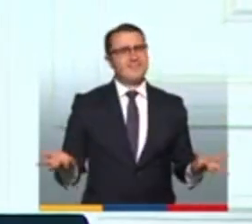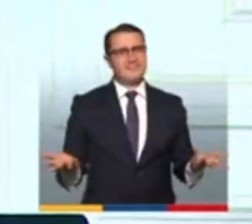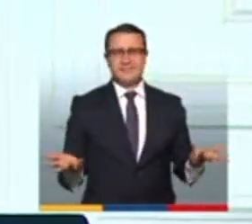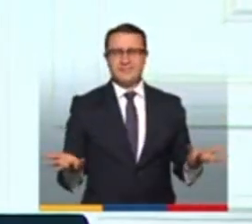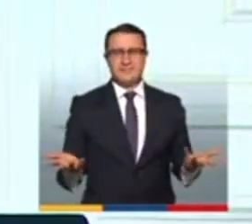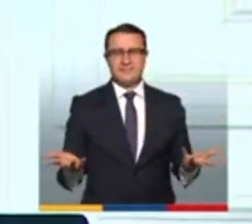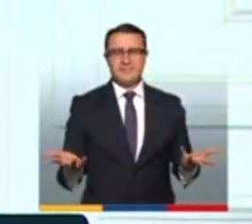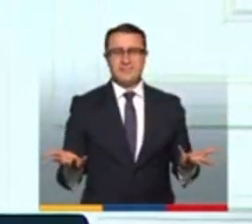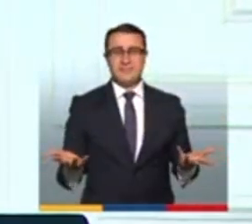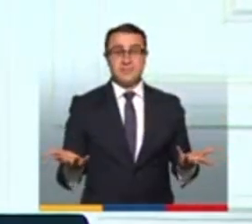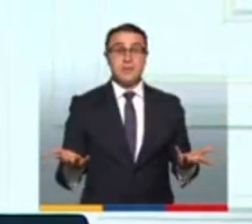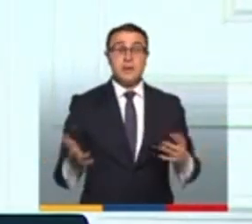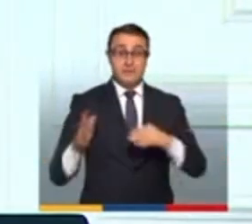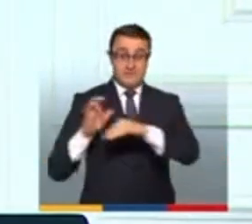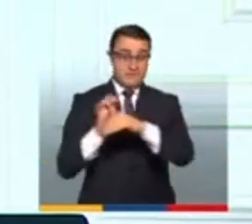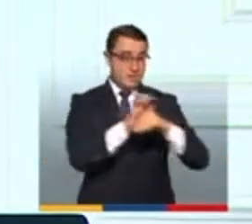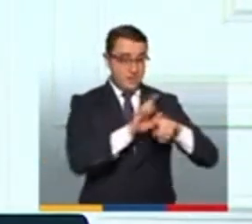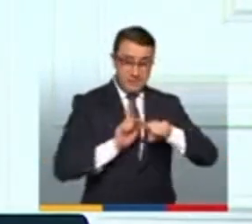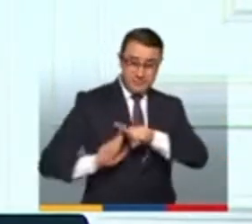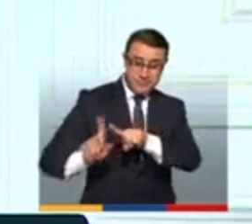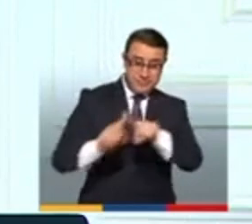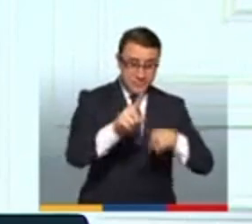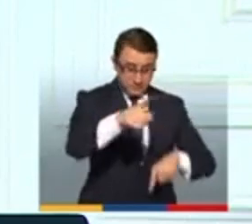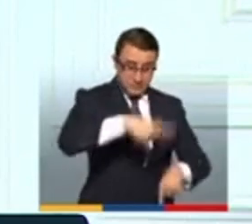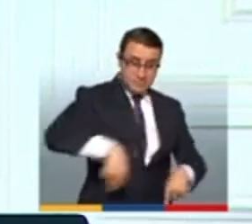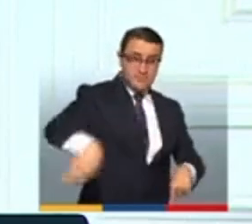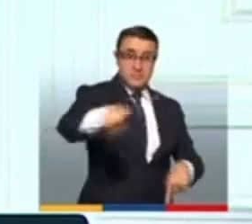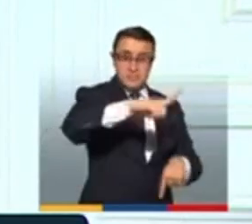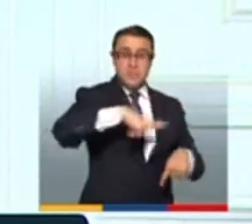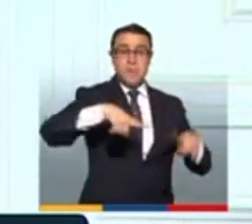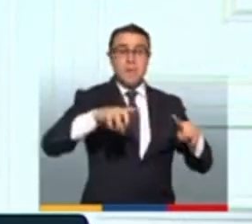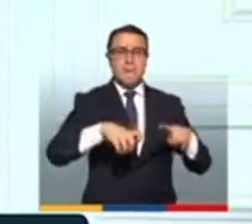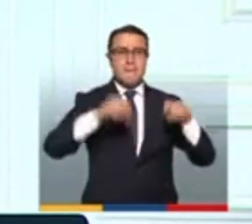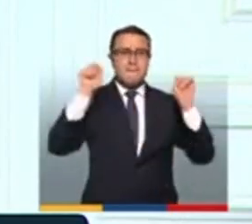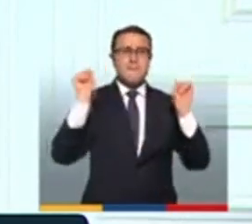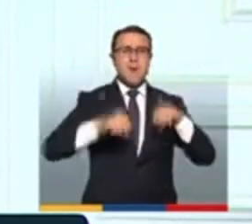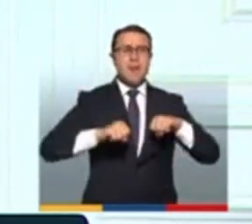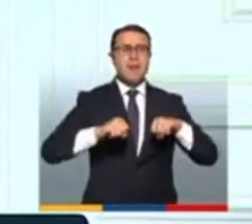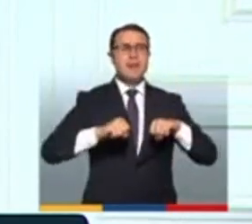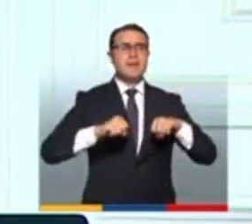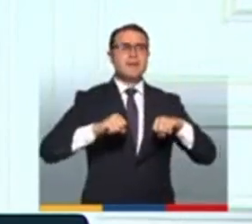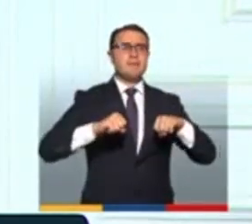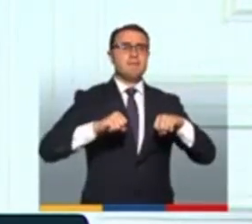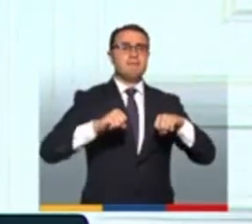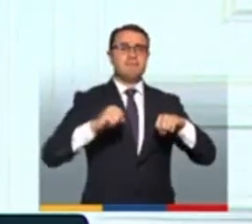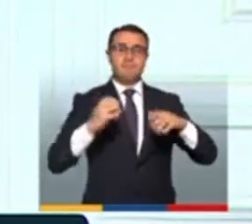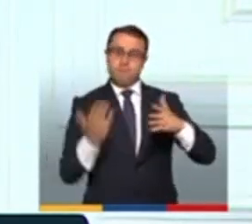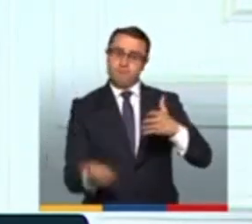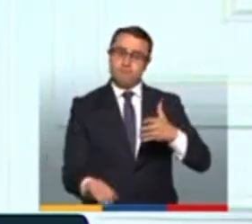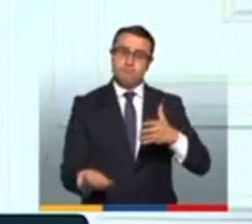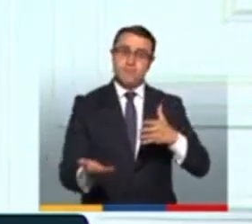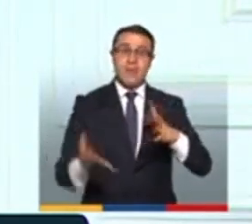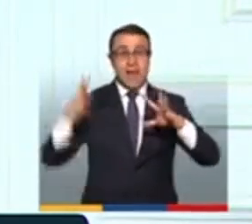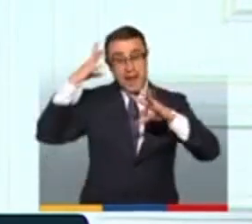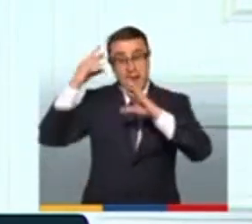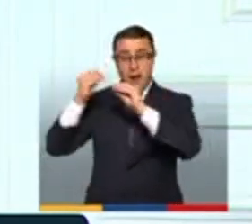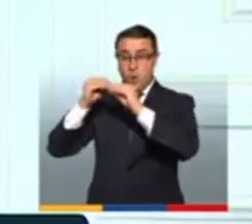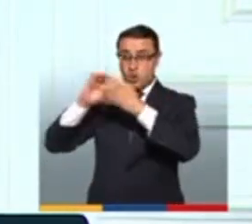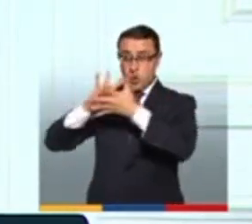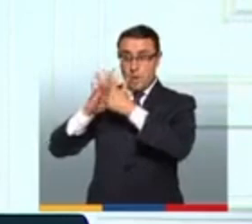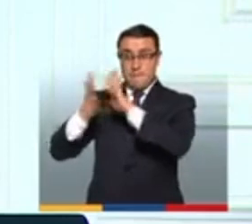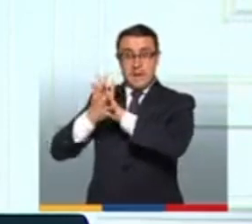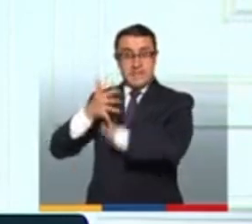Y ninguna tiene la capacidad de volver realidad los acuerdos de paz con la